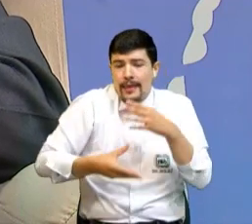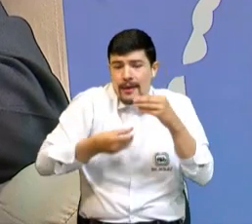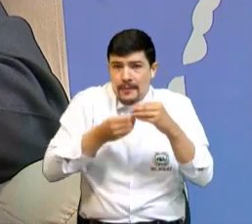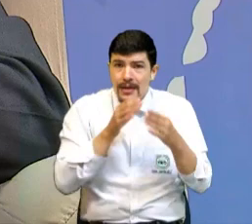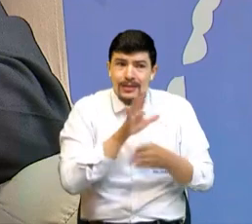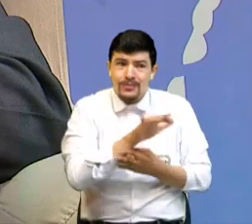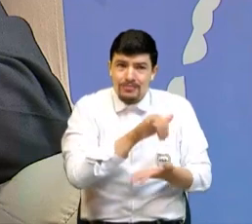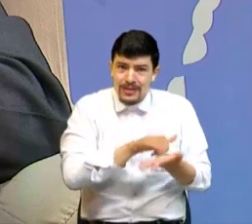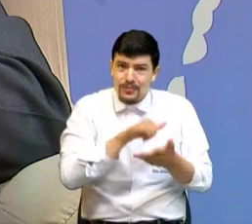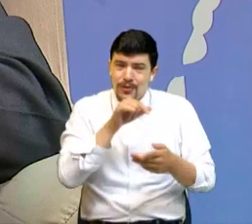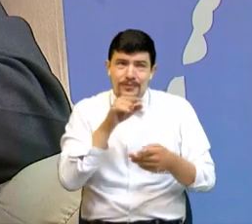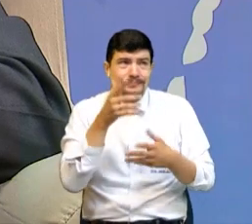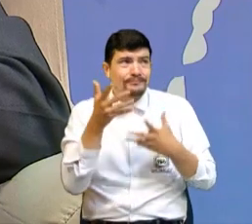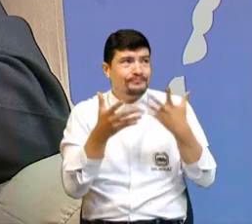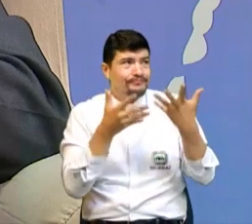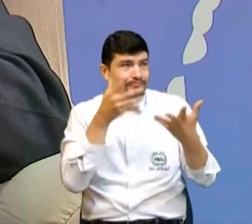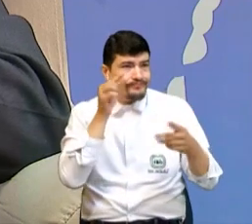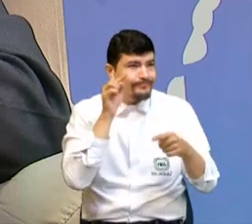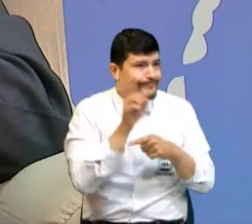su propio estigma,